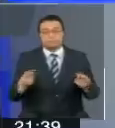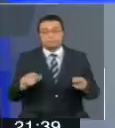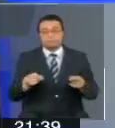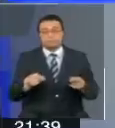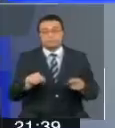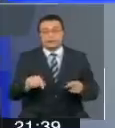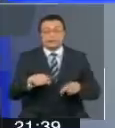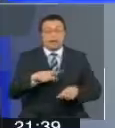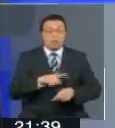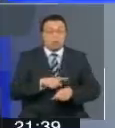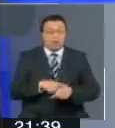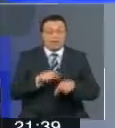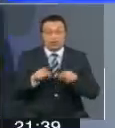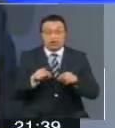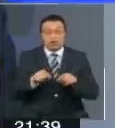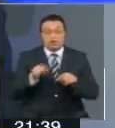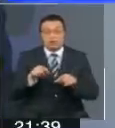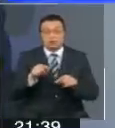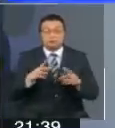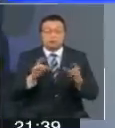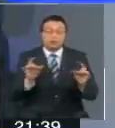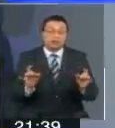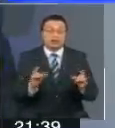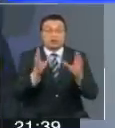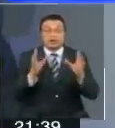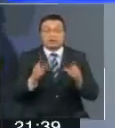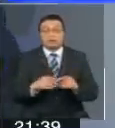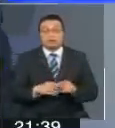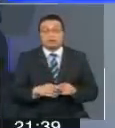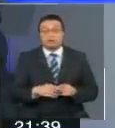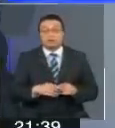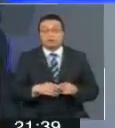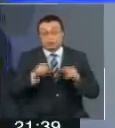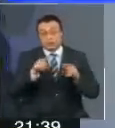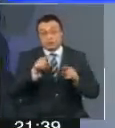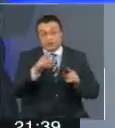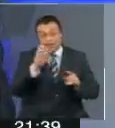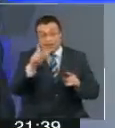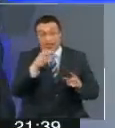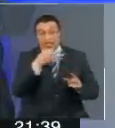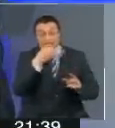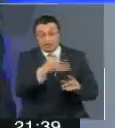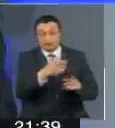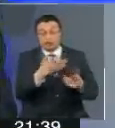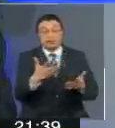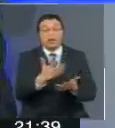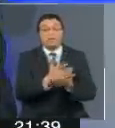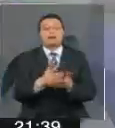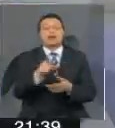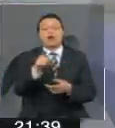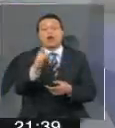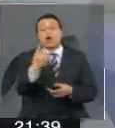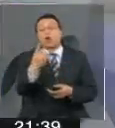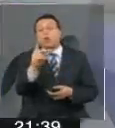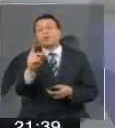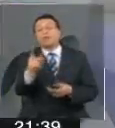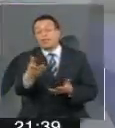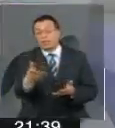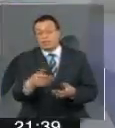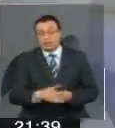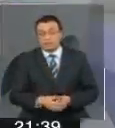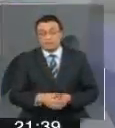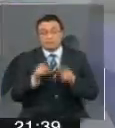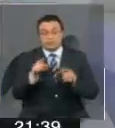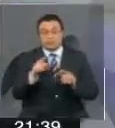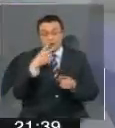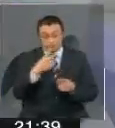Es ese momento, ¿no?, del azar. Carmen, él ha dicho sobre lo que ocurre con usted. Dice que